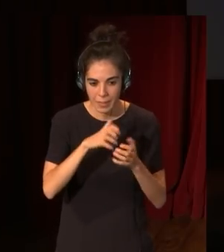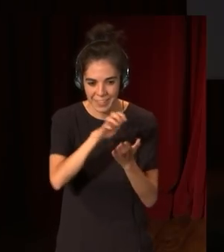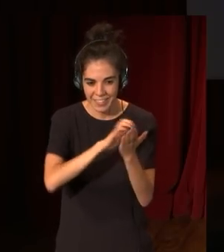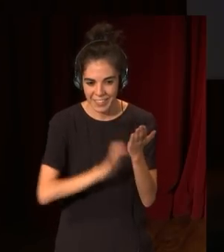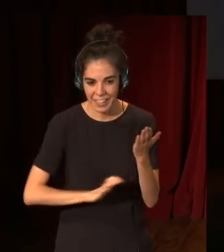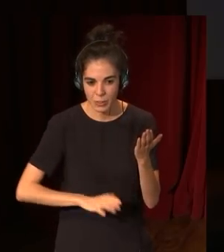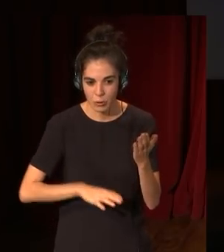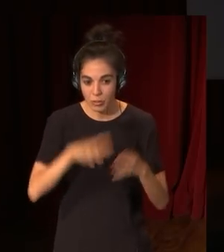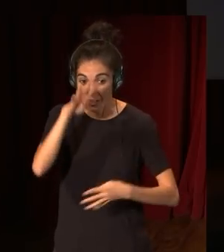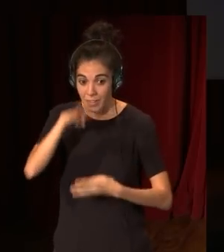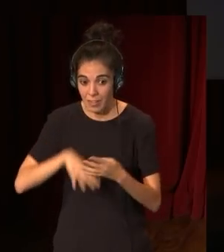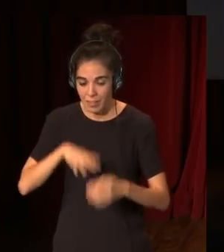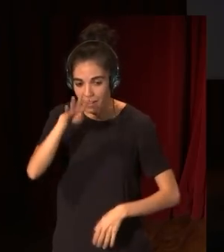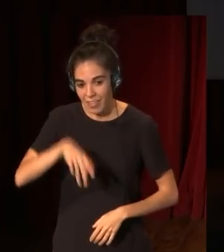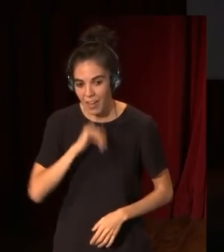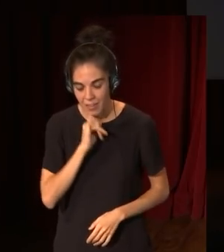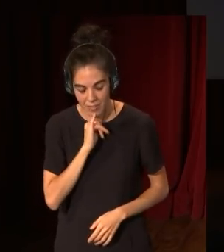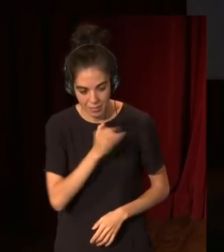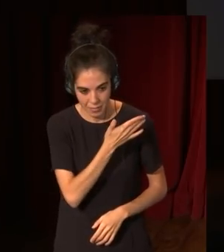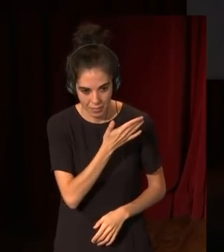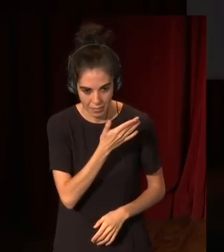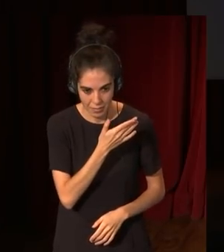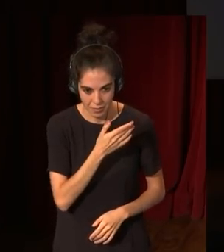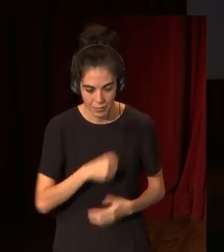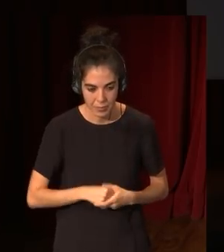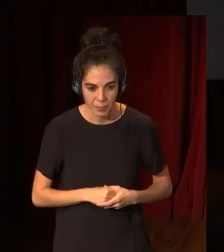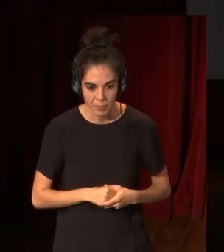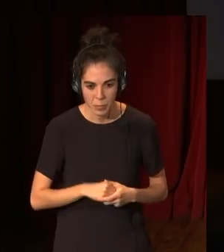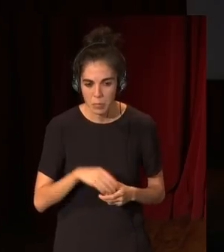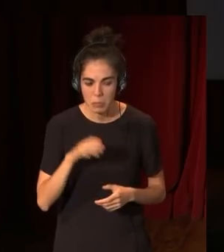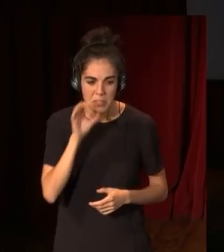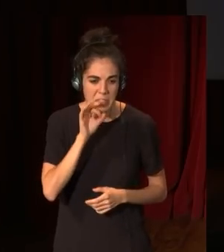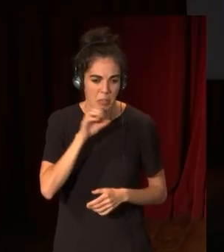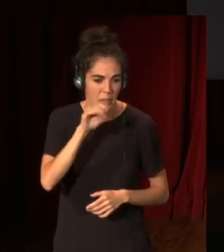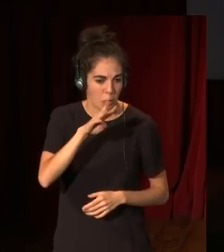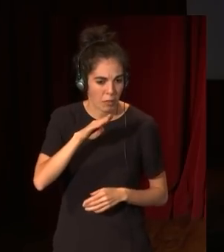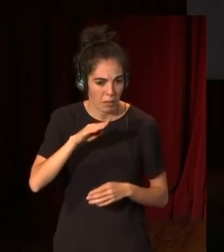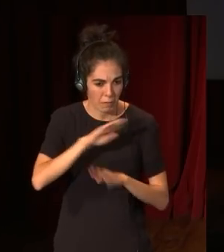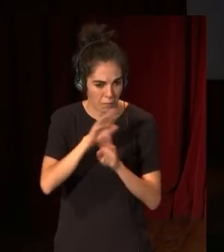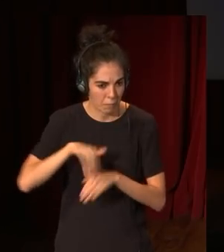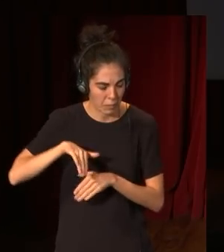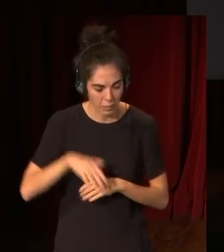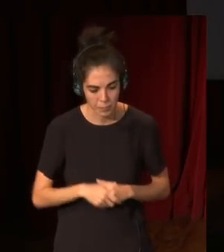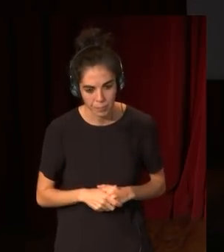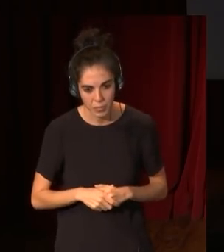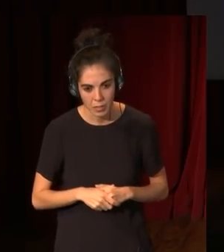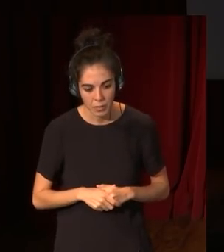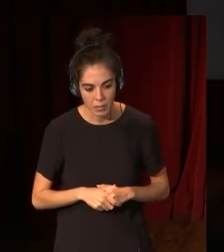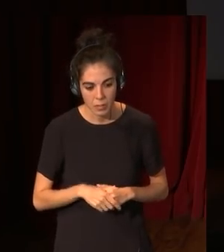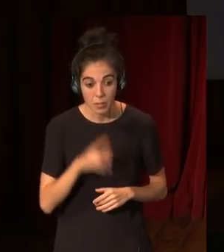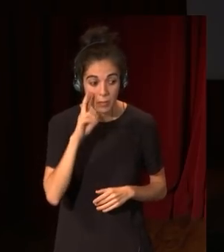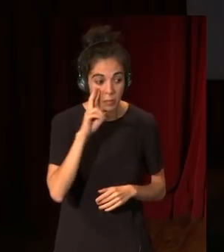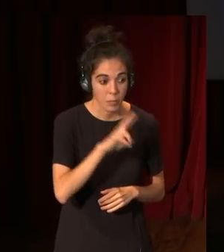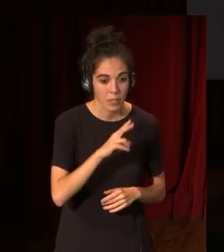catalán gestados en cataluña y en valencia a finales del siglo 14 y que hablan de como los primeros padres